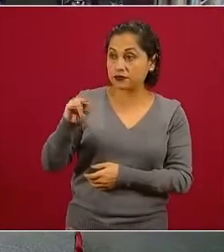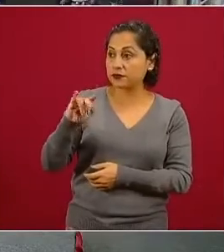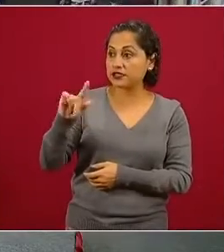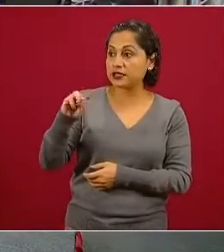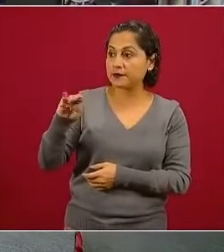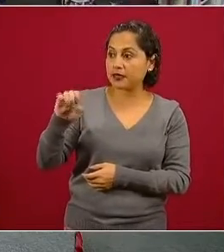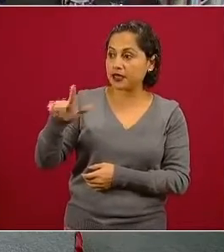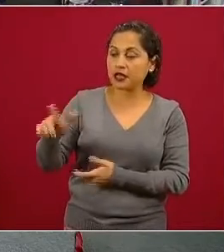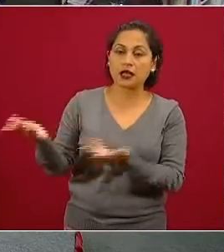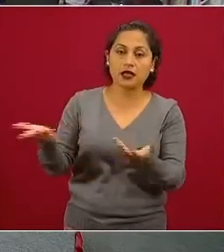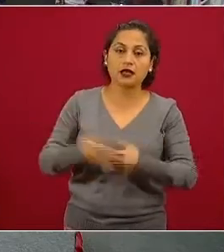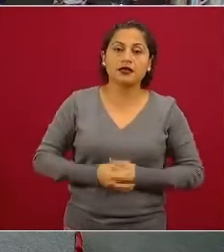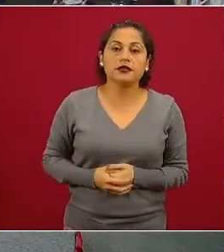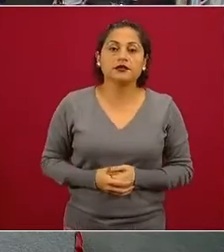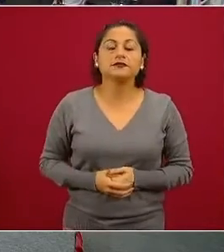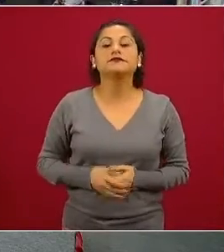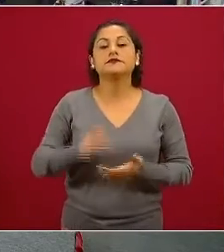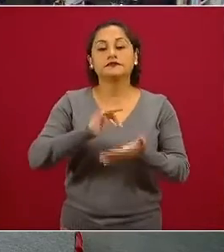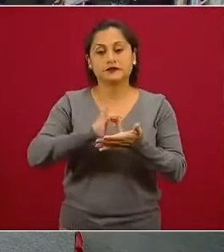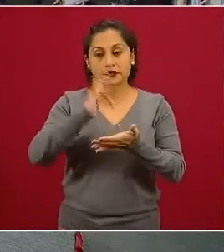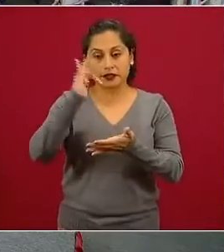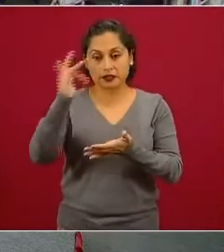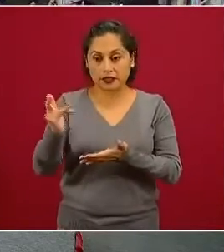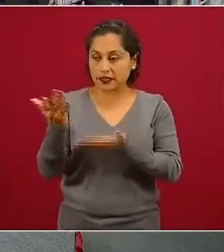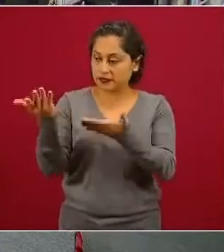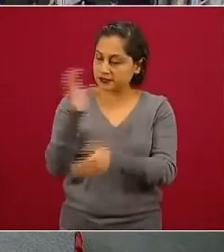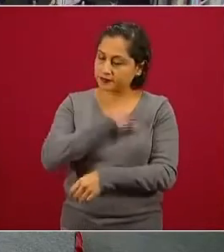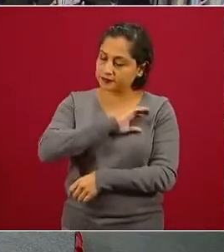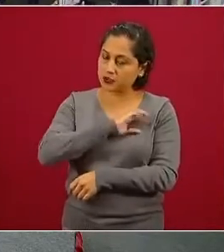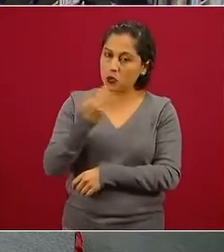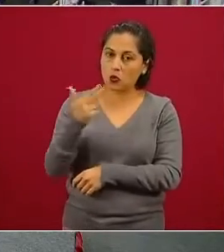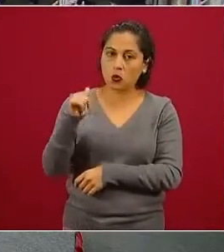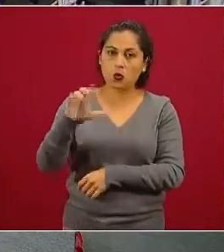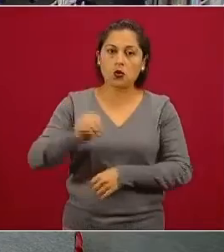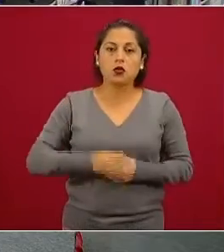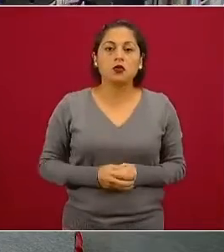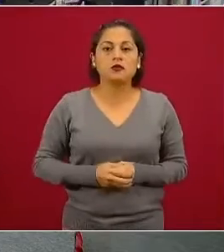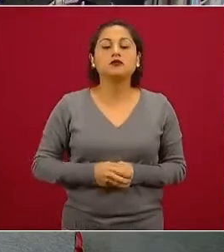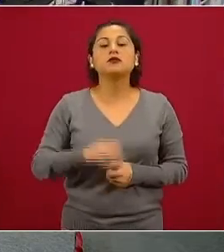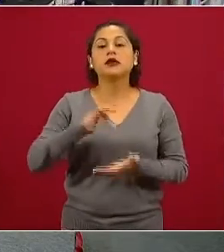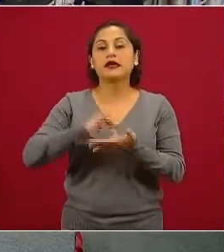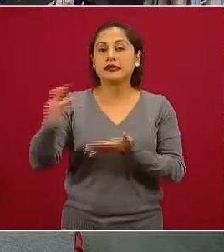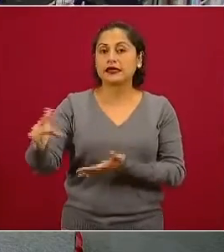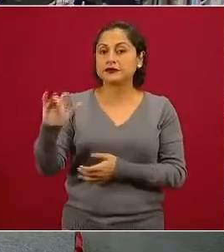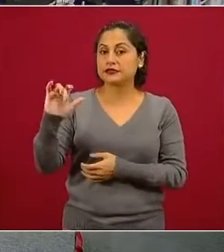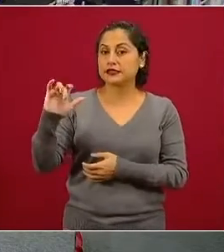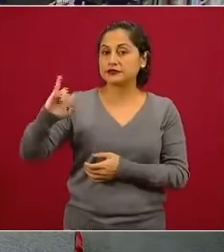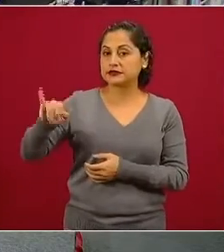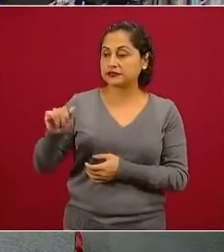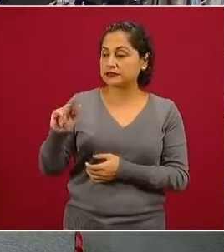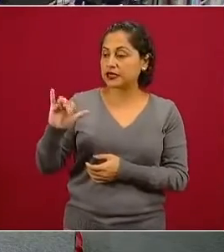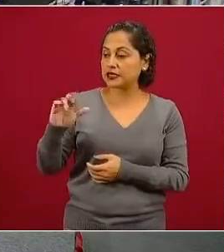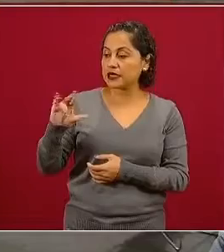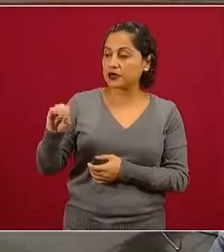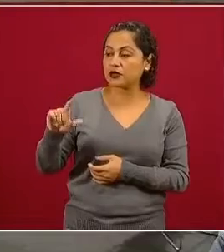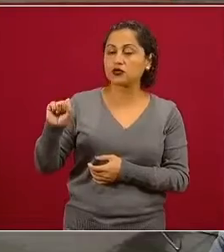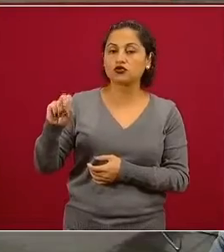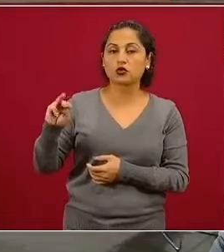verificado, es nuestra contribución como Naciones Unidas para combatir esa infodemia de fake news, de mala